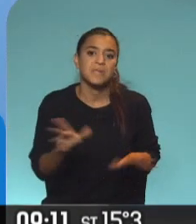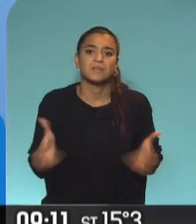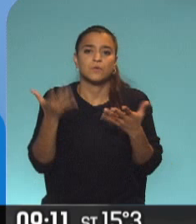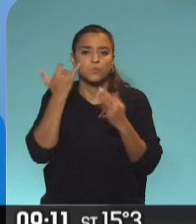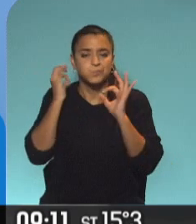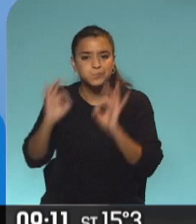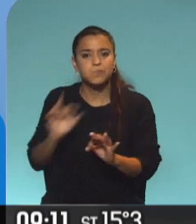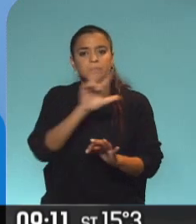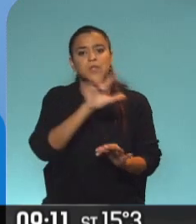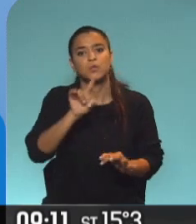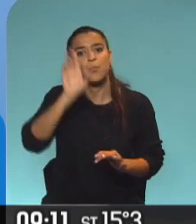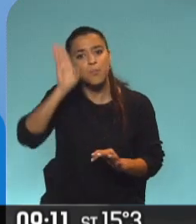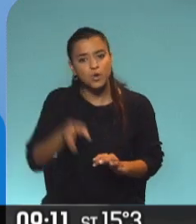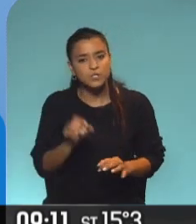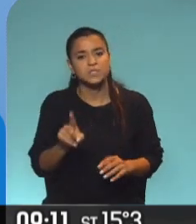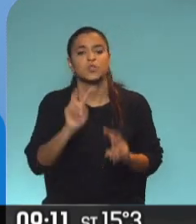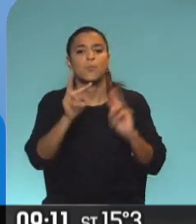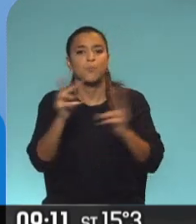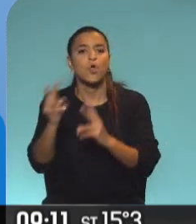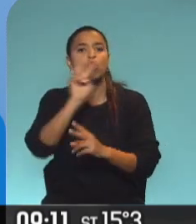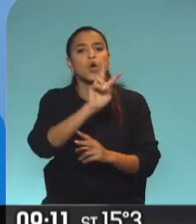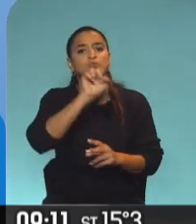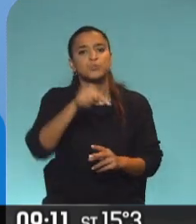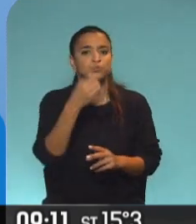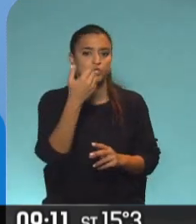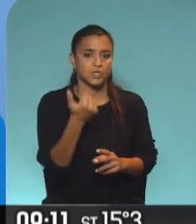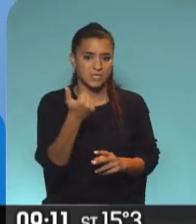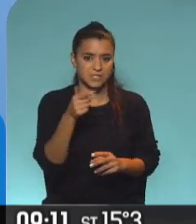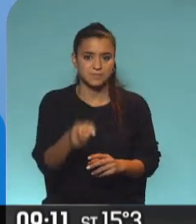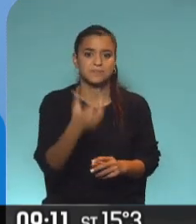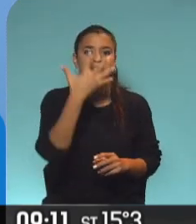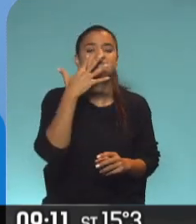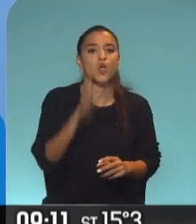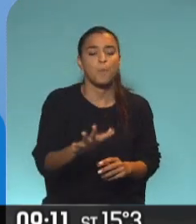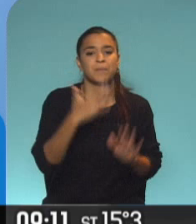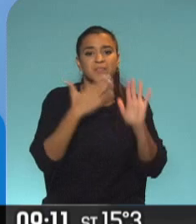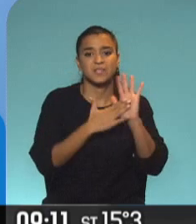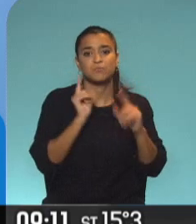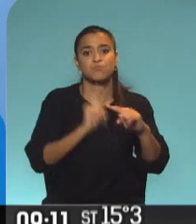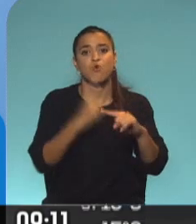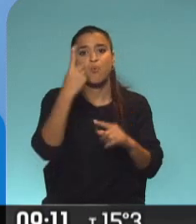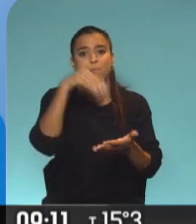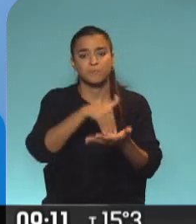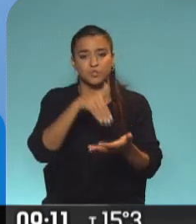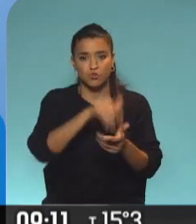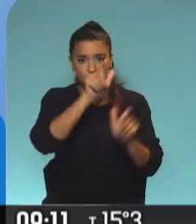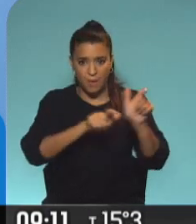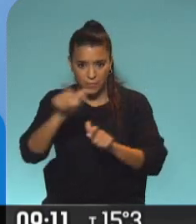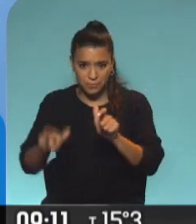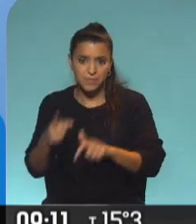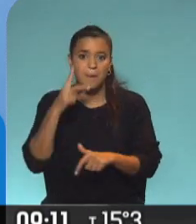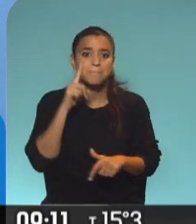recuperados, 31%, la letalidad 2,6 y más de 5.000 test por millón de habitantes. De